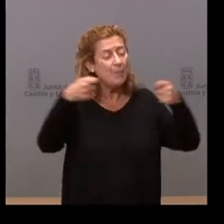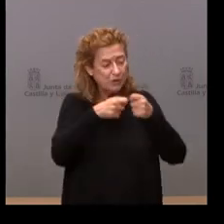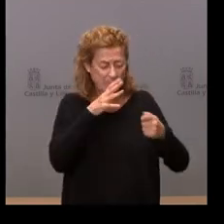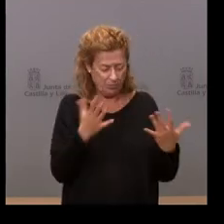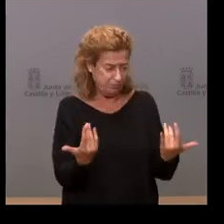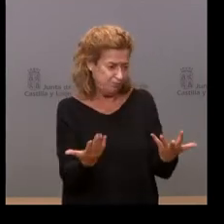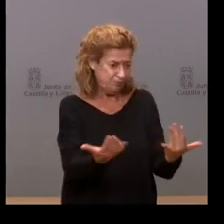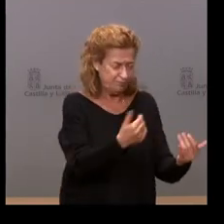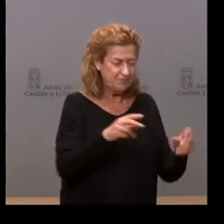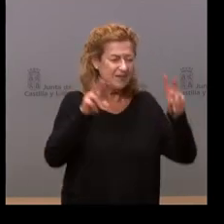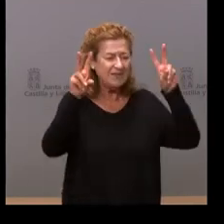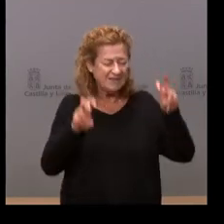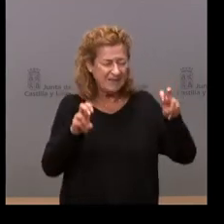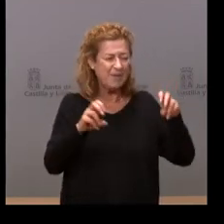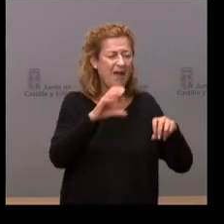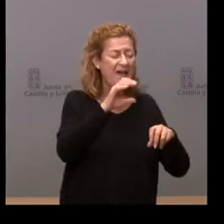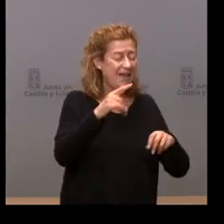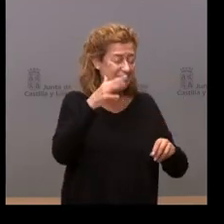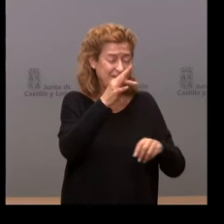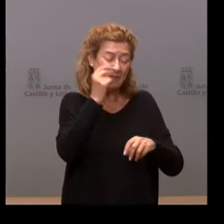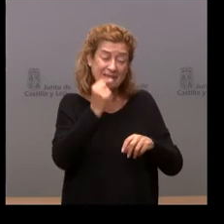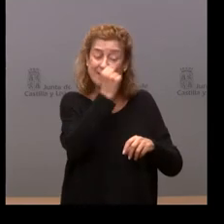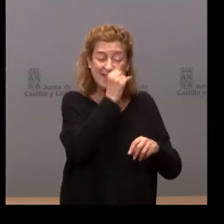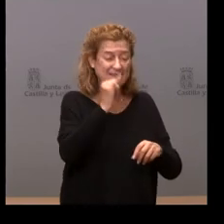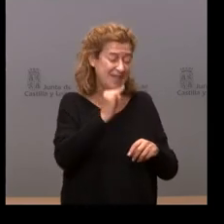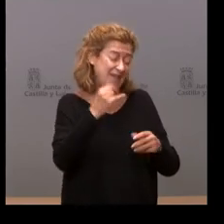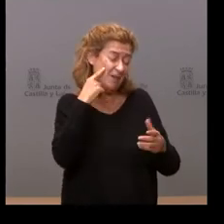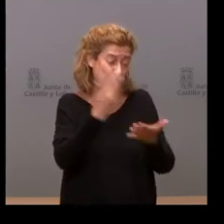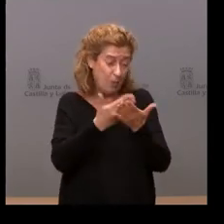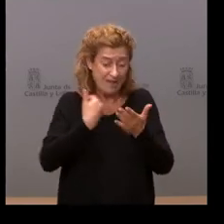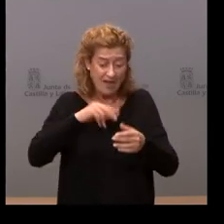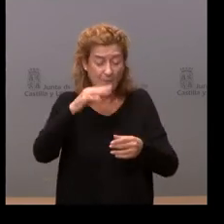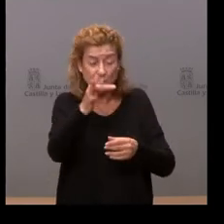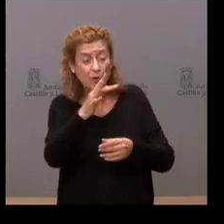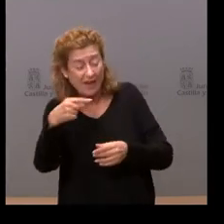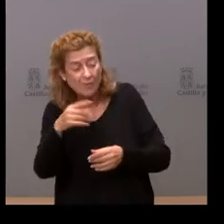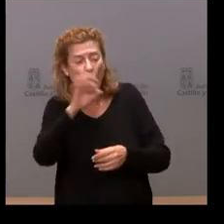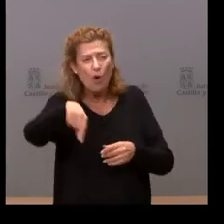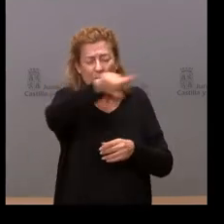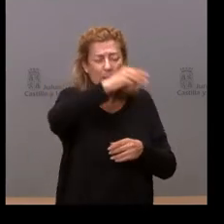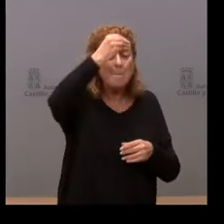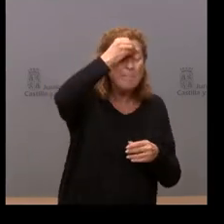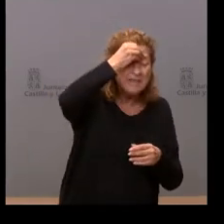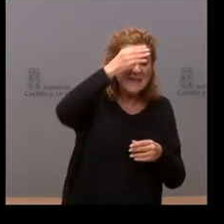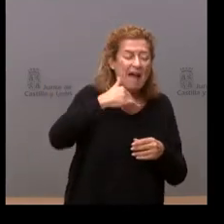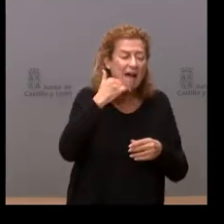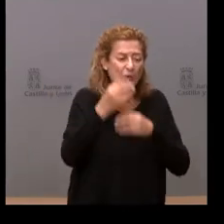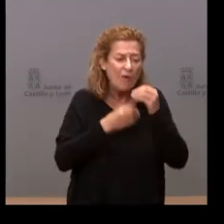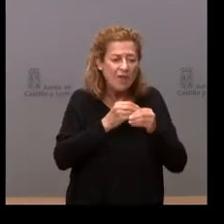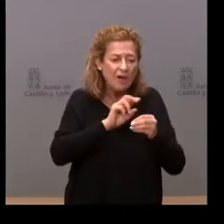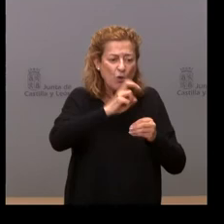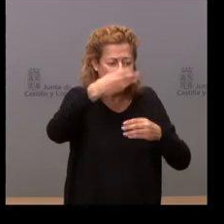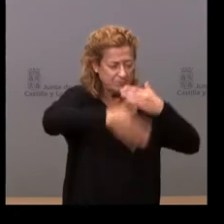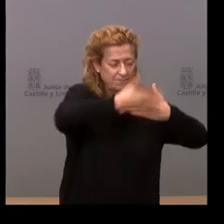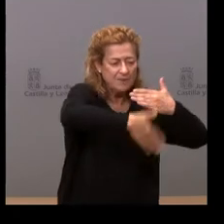el tema de los tests y los diagnósticos o si tienen en mente o se plantean la posibilidad de poner alguna otra restricción